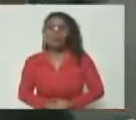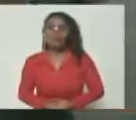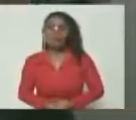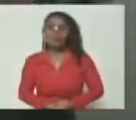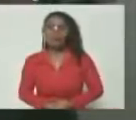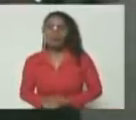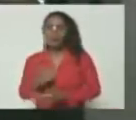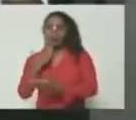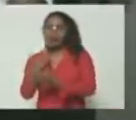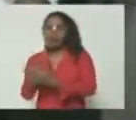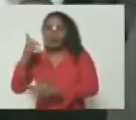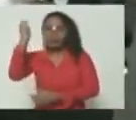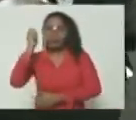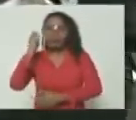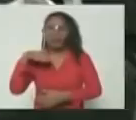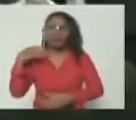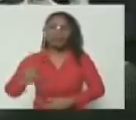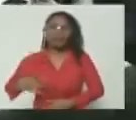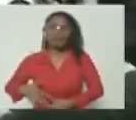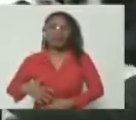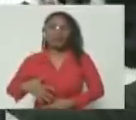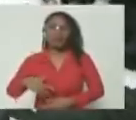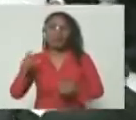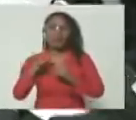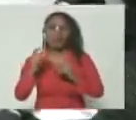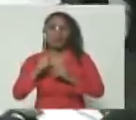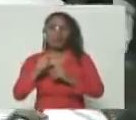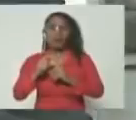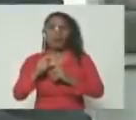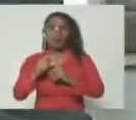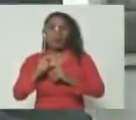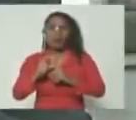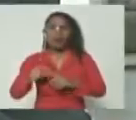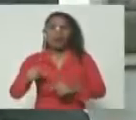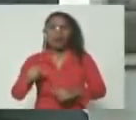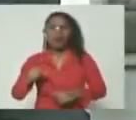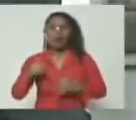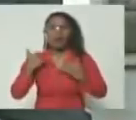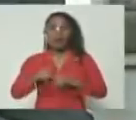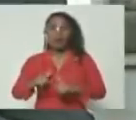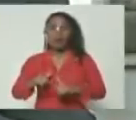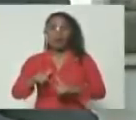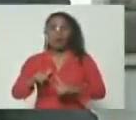Muchas gracias, diputado. Dejo el derecho de palabra al diputado Nicolás Ernesto Maduro Guerra.